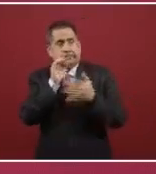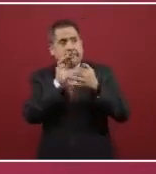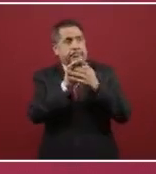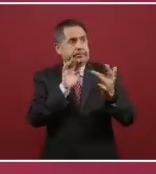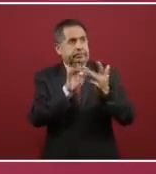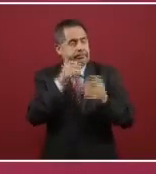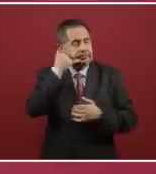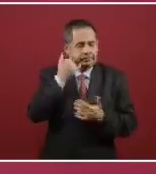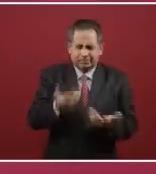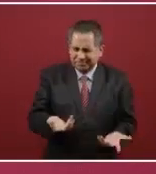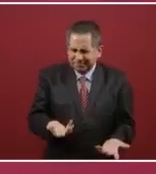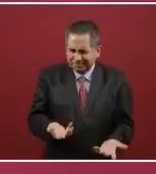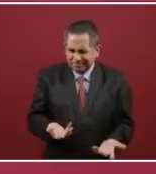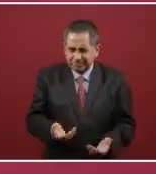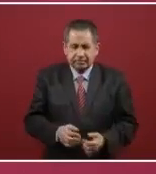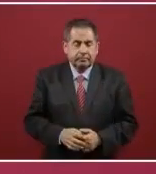señal.